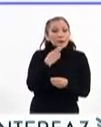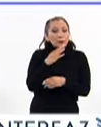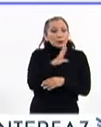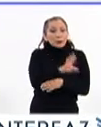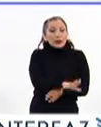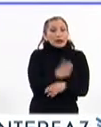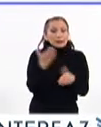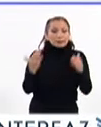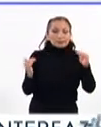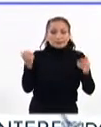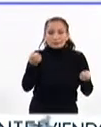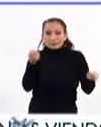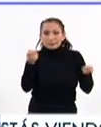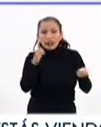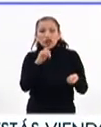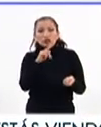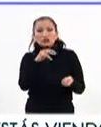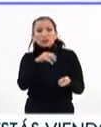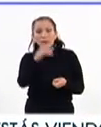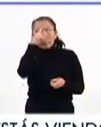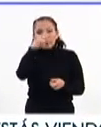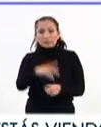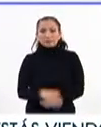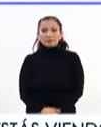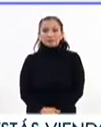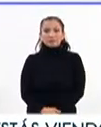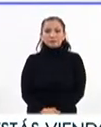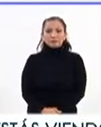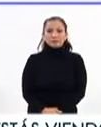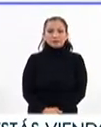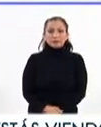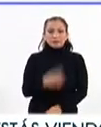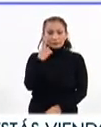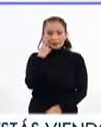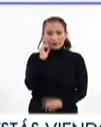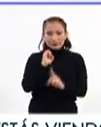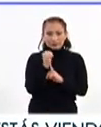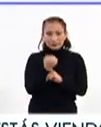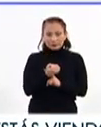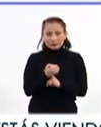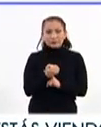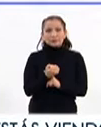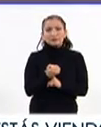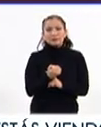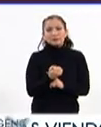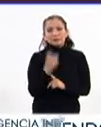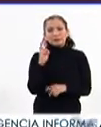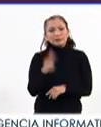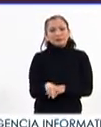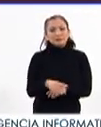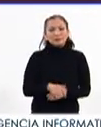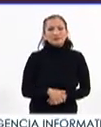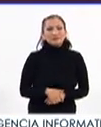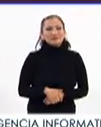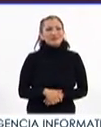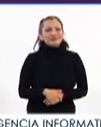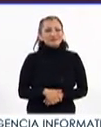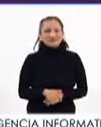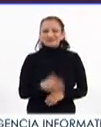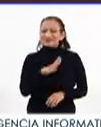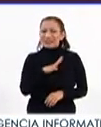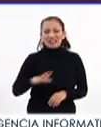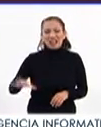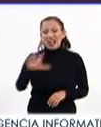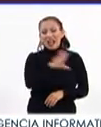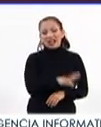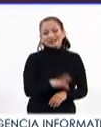preservación equilibrada del ecosistema en México. Sí, mira, esta situación es prácticamente